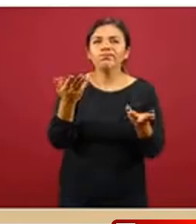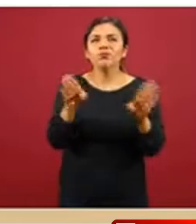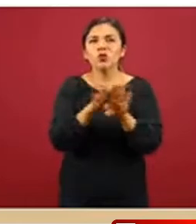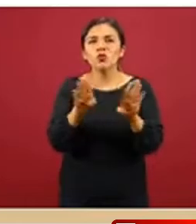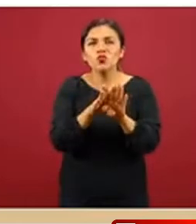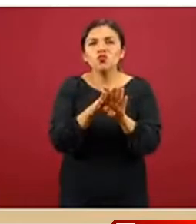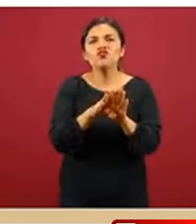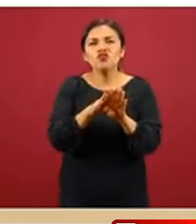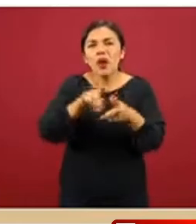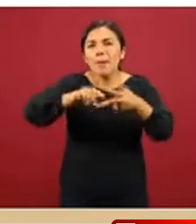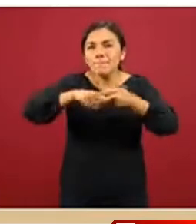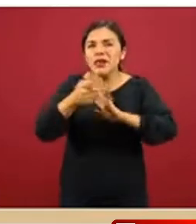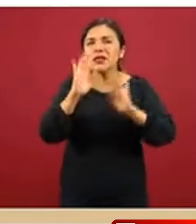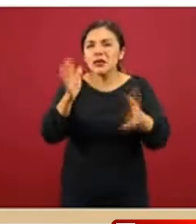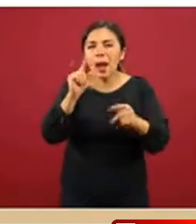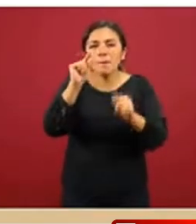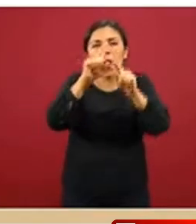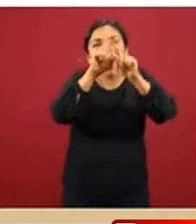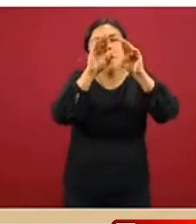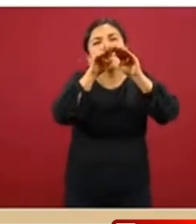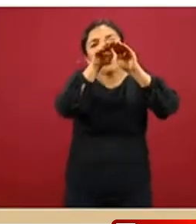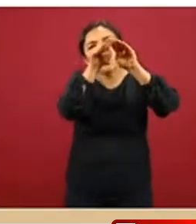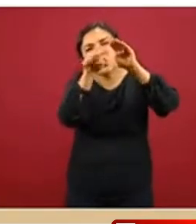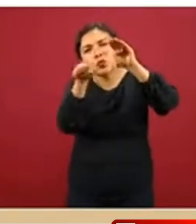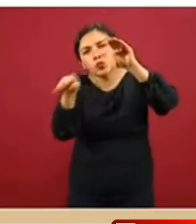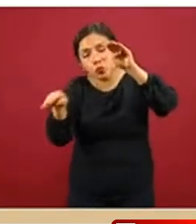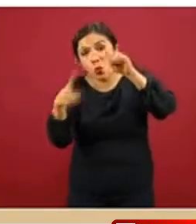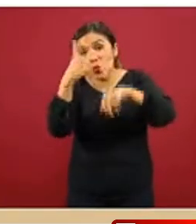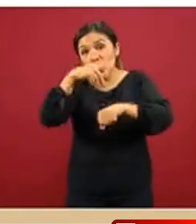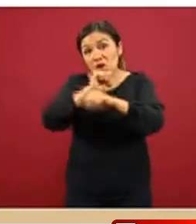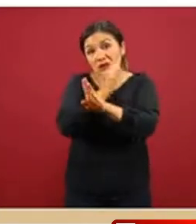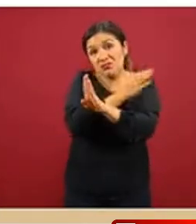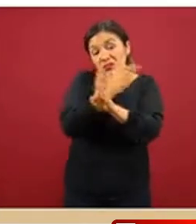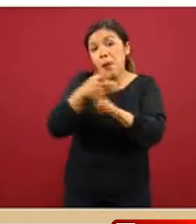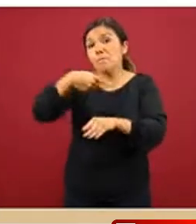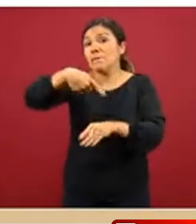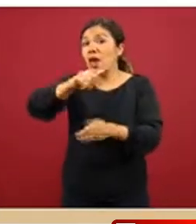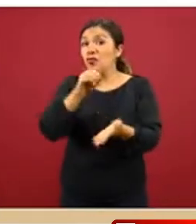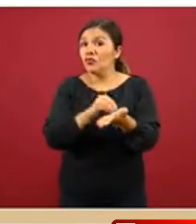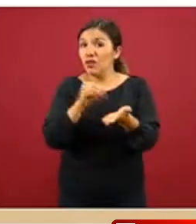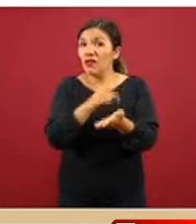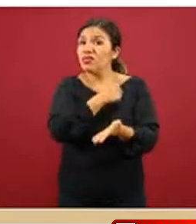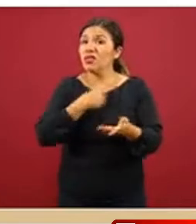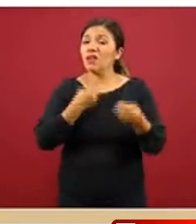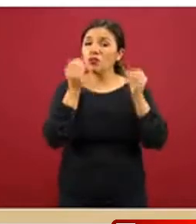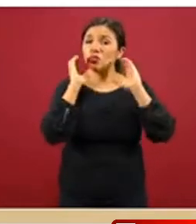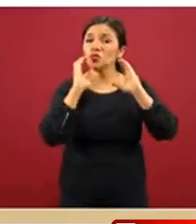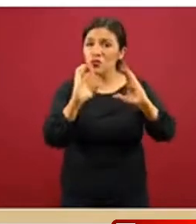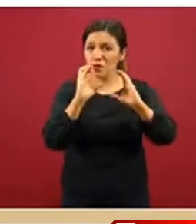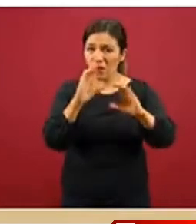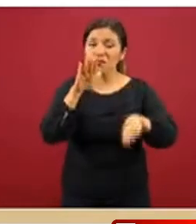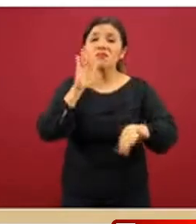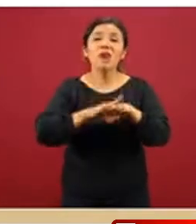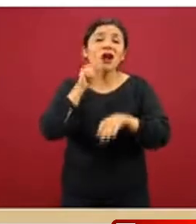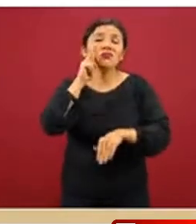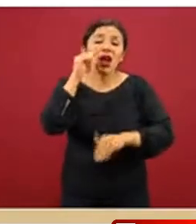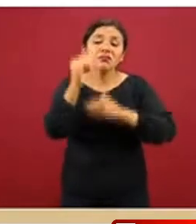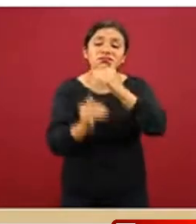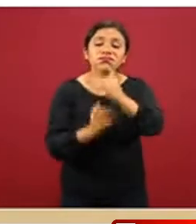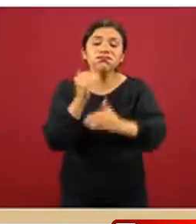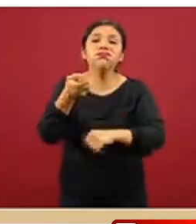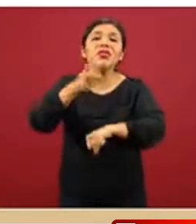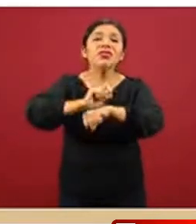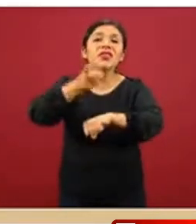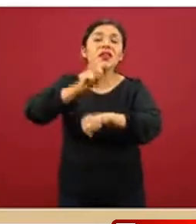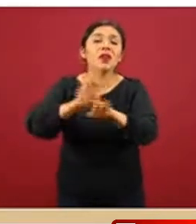alguna tendencia descendente en la última semana, pero tomémoslo todavía con cautela. Vamos a ver en la medida de los siguientes días,